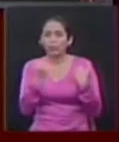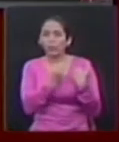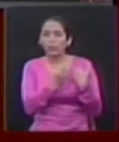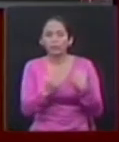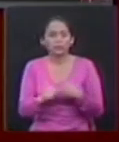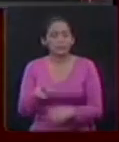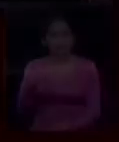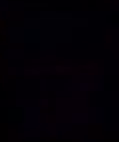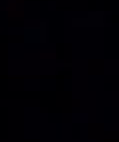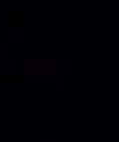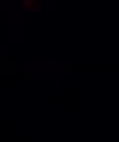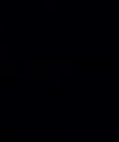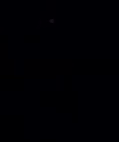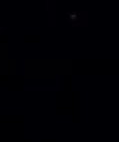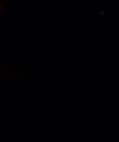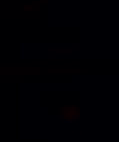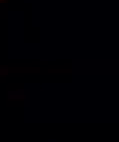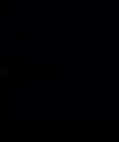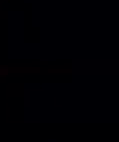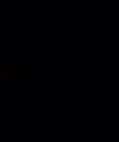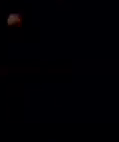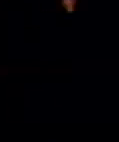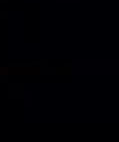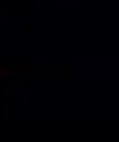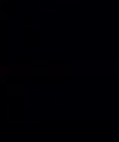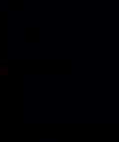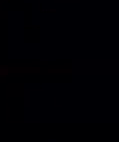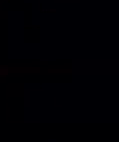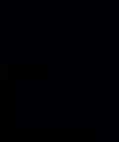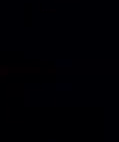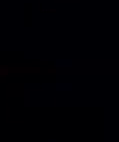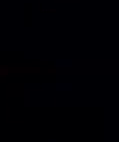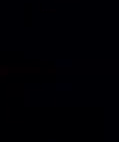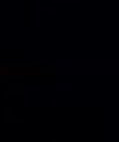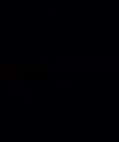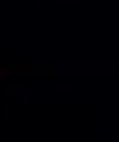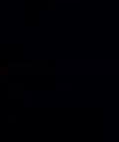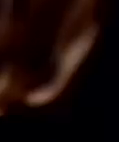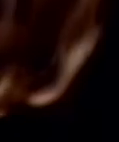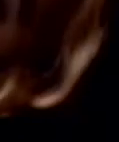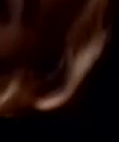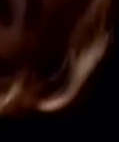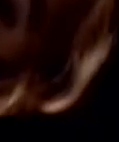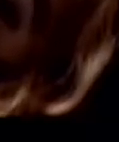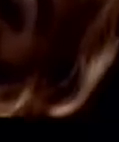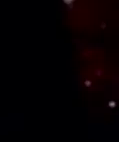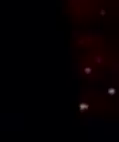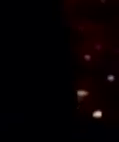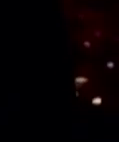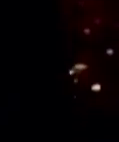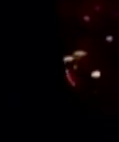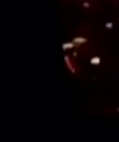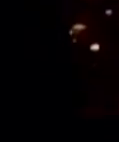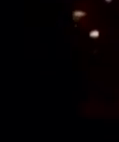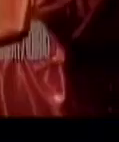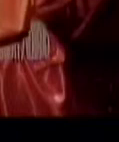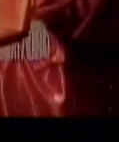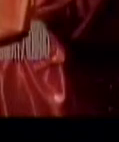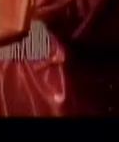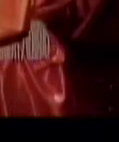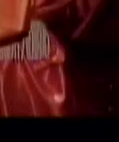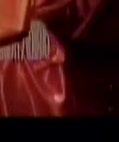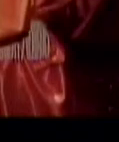Tres actos. ¿Y cuánto dura cada acto? Más o menos cada acto unos entre 20 y 25 minutos cada